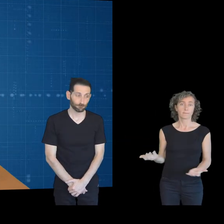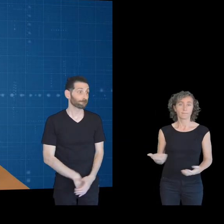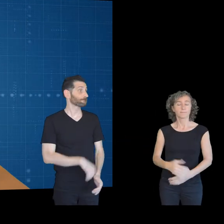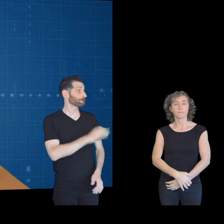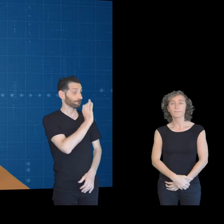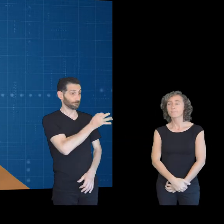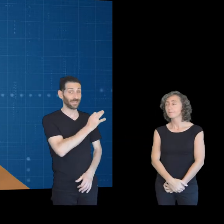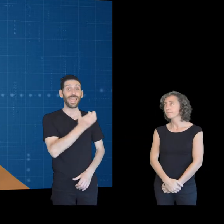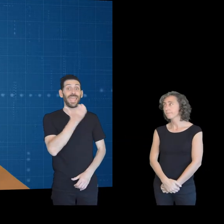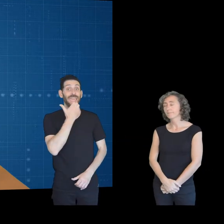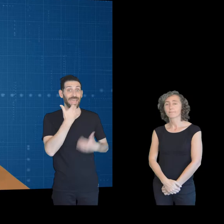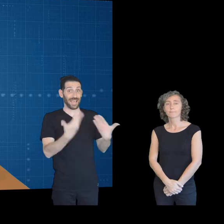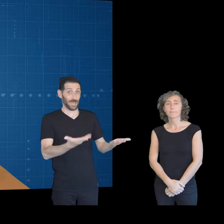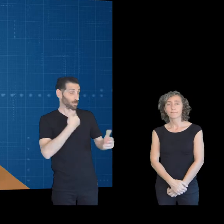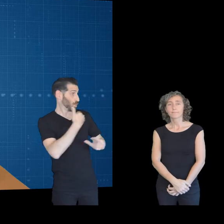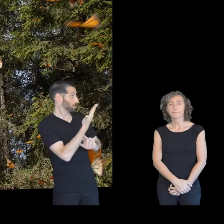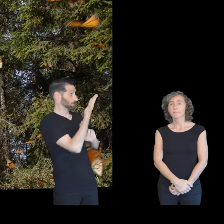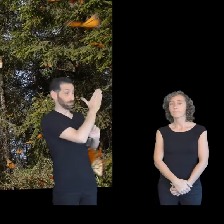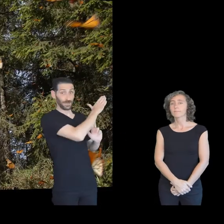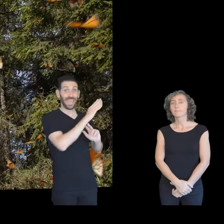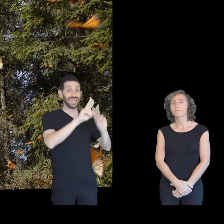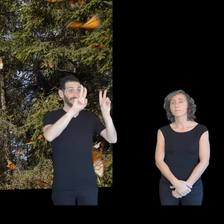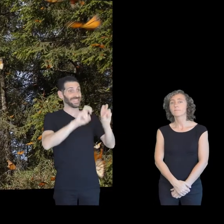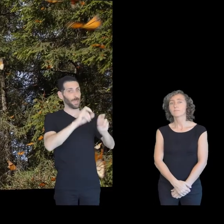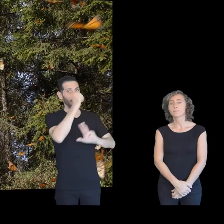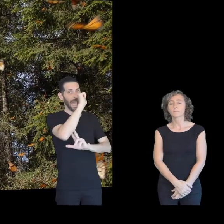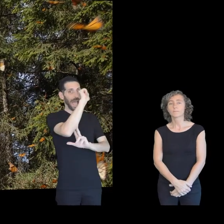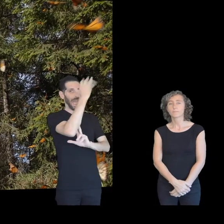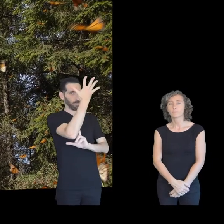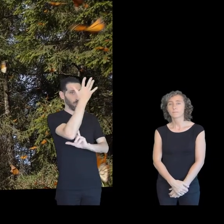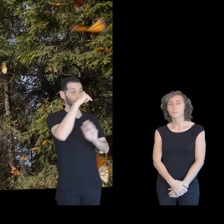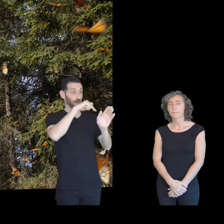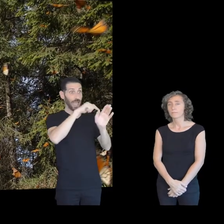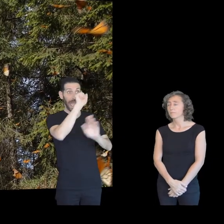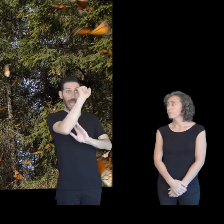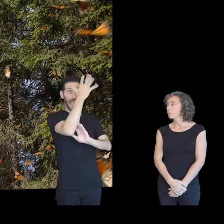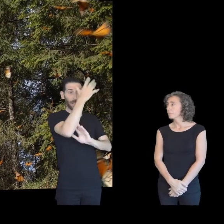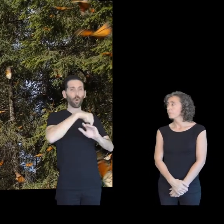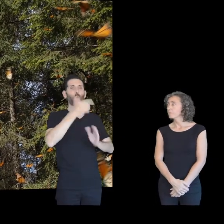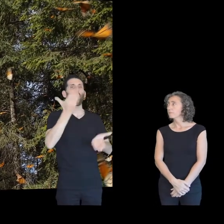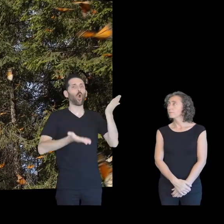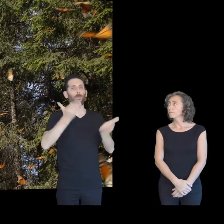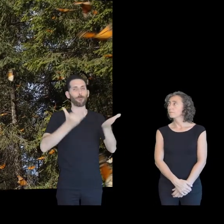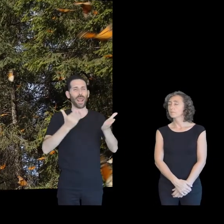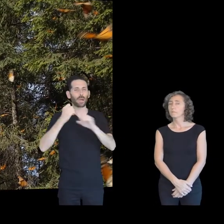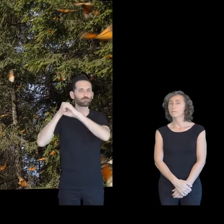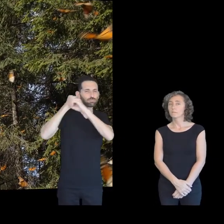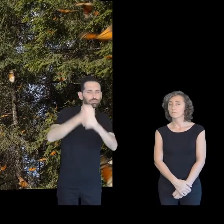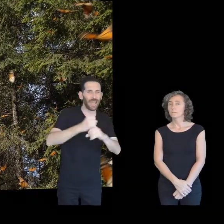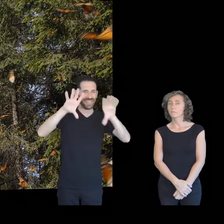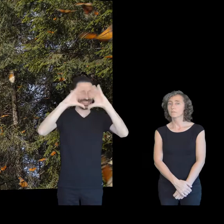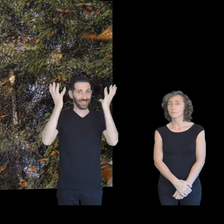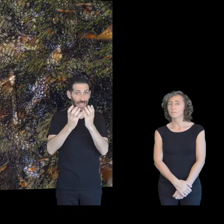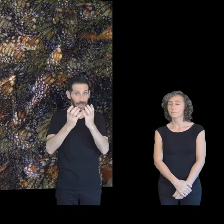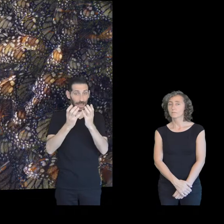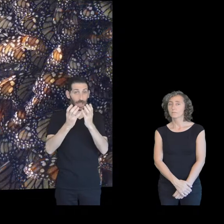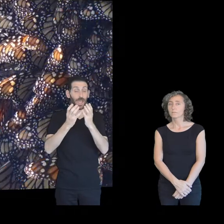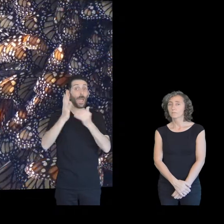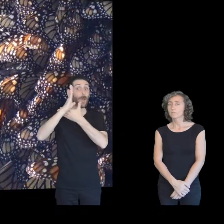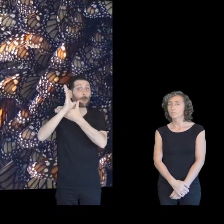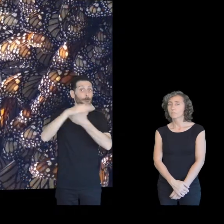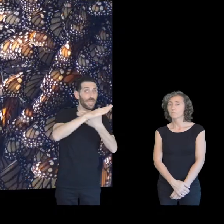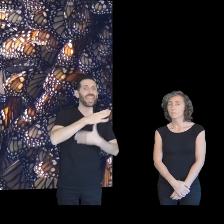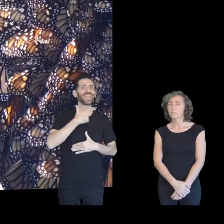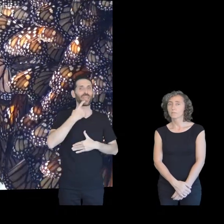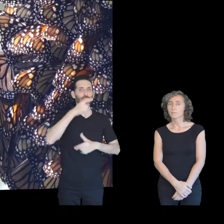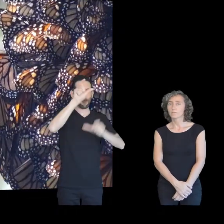Ajá, como nesta outra imaxe que traigo aquí, no que a idade desta árbore representa a idade da Terra. O tempo de vida da